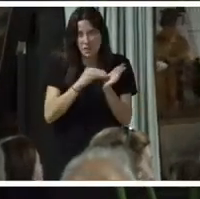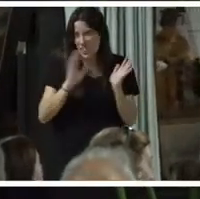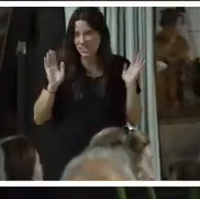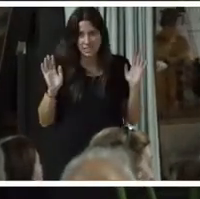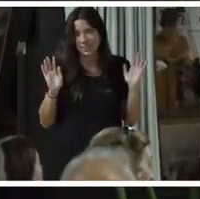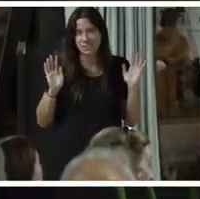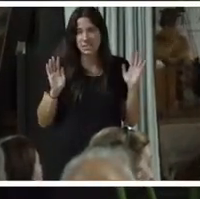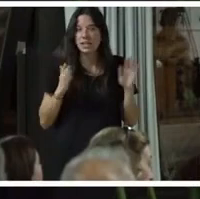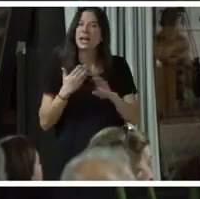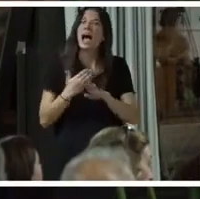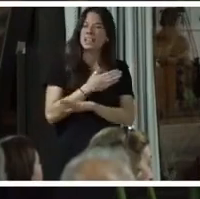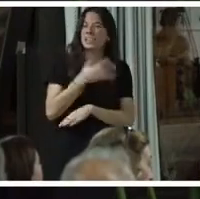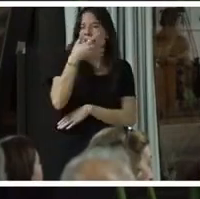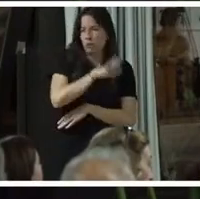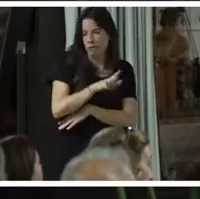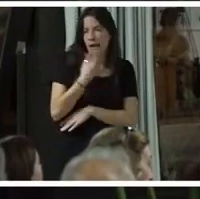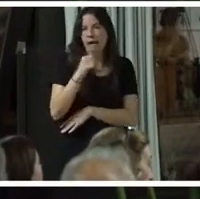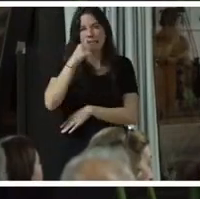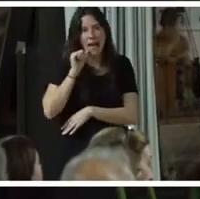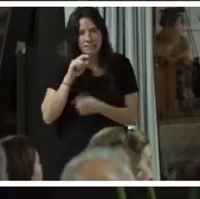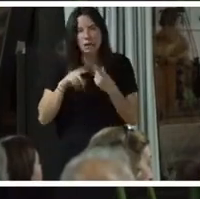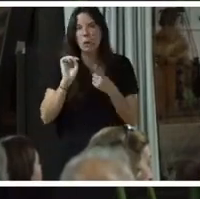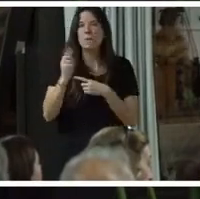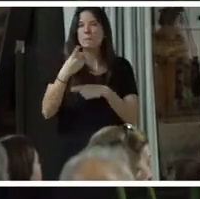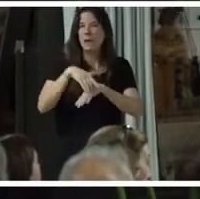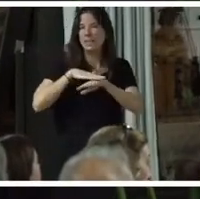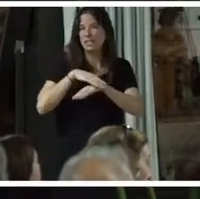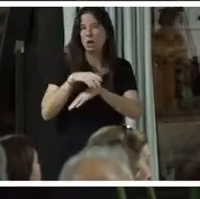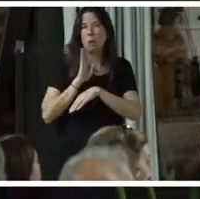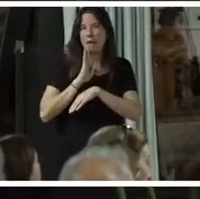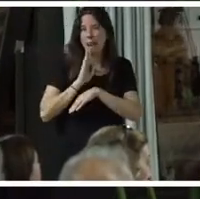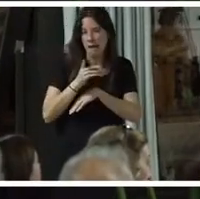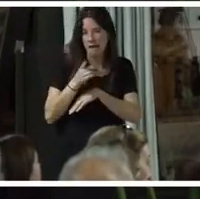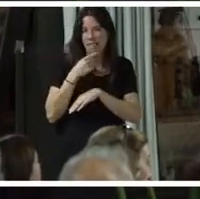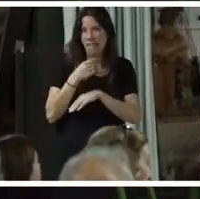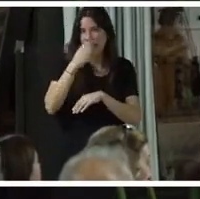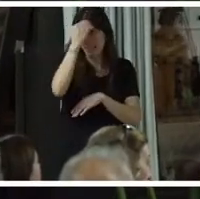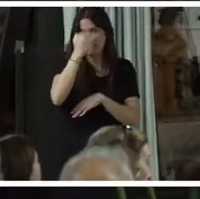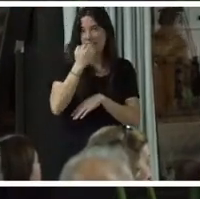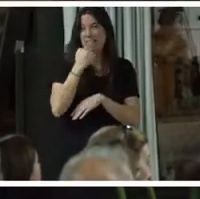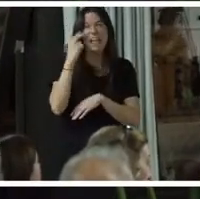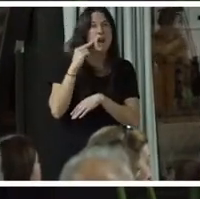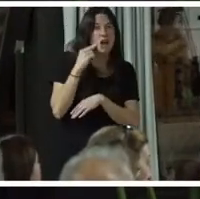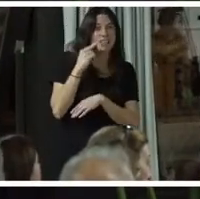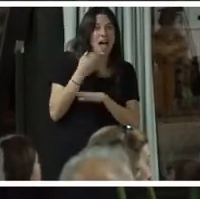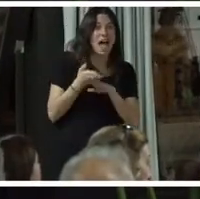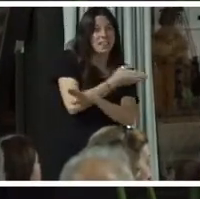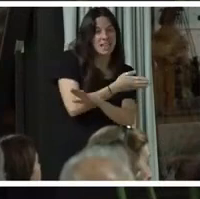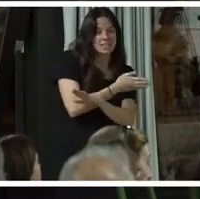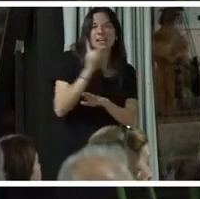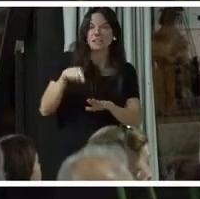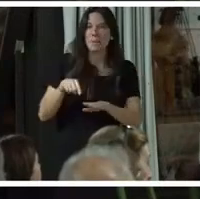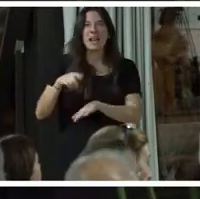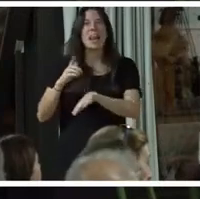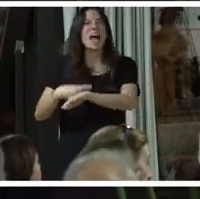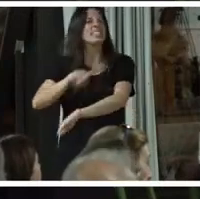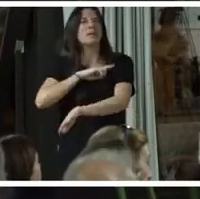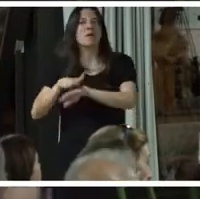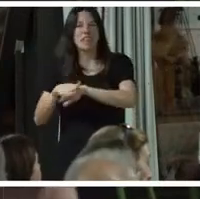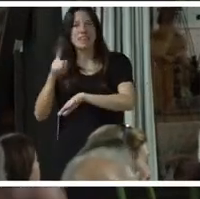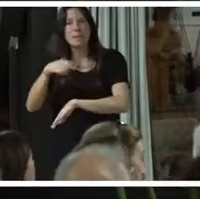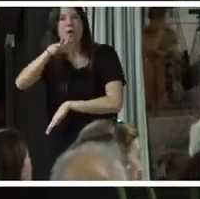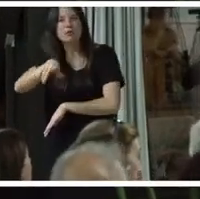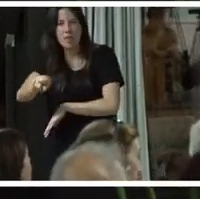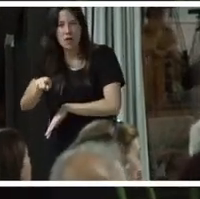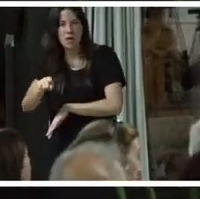a a Sánchez o al Primer Ministro belga de terroristas nos han acusado a todas las est izquierda que para ellos extrema izquierda es